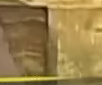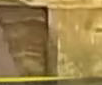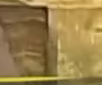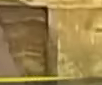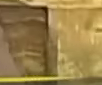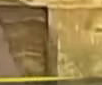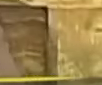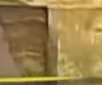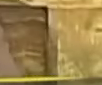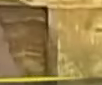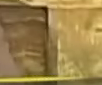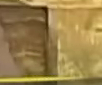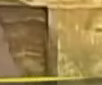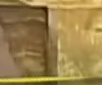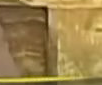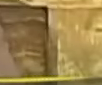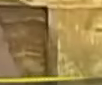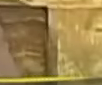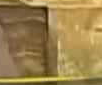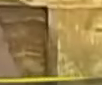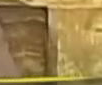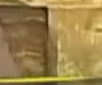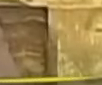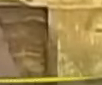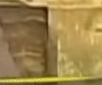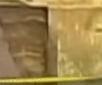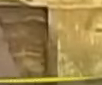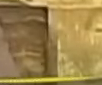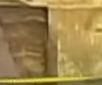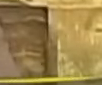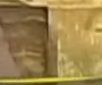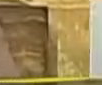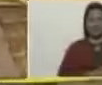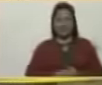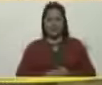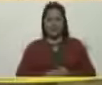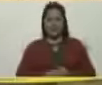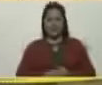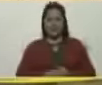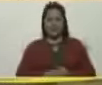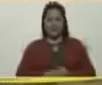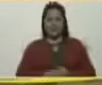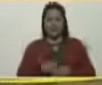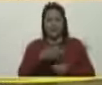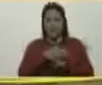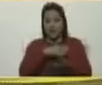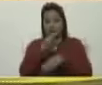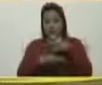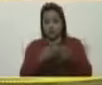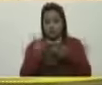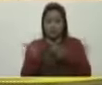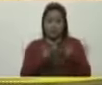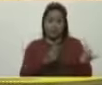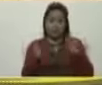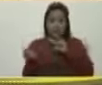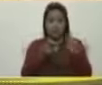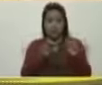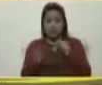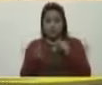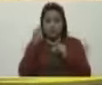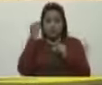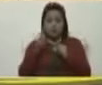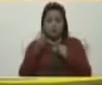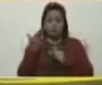para ver si aceptan una invitación para una conversación. porque me parece muy bien que todas estas cosas se puedan